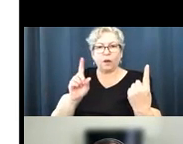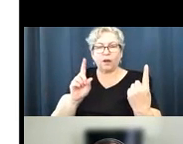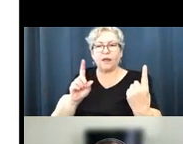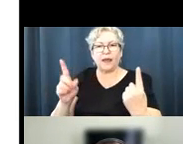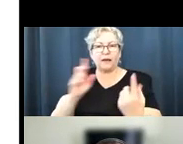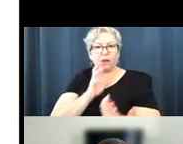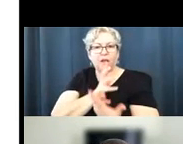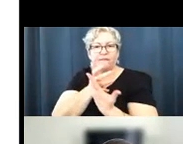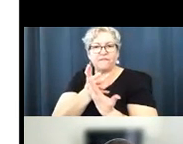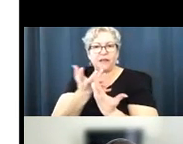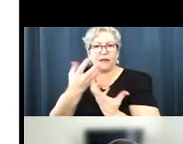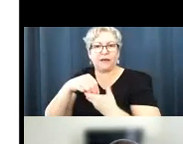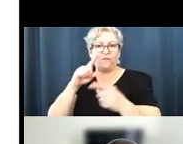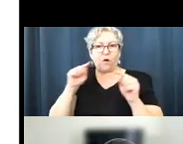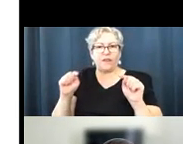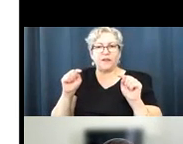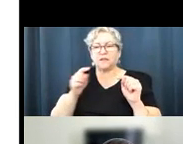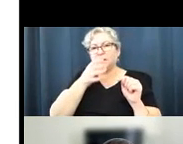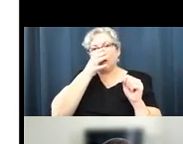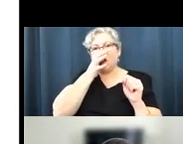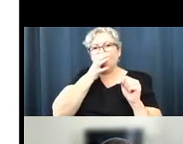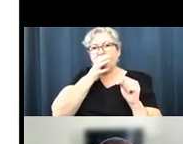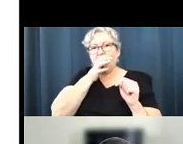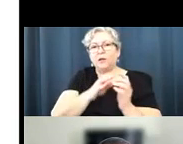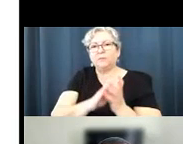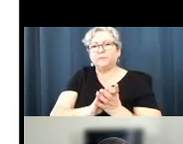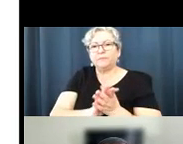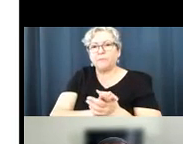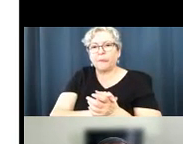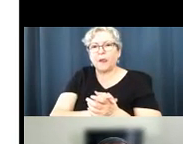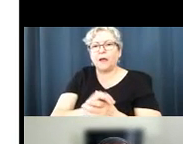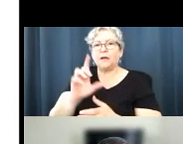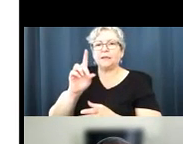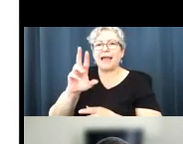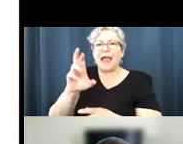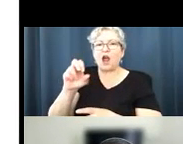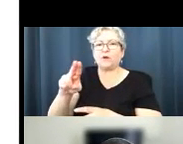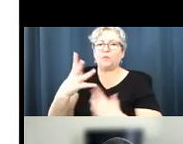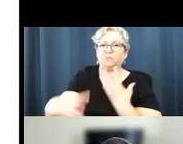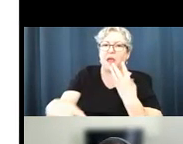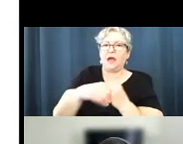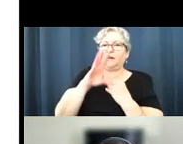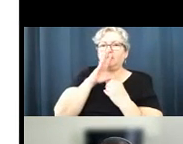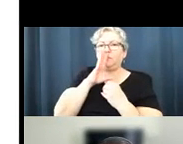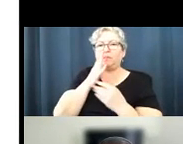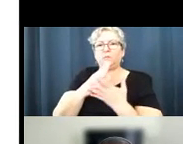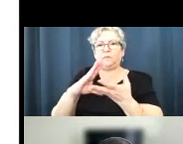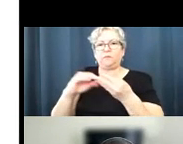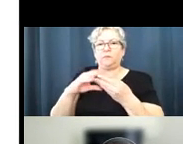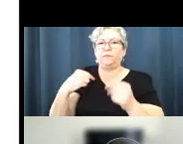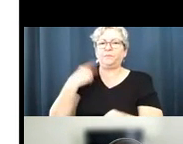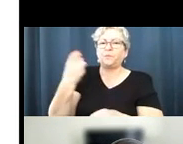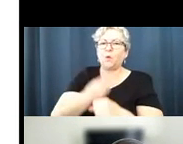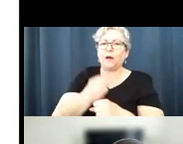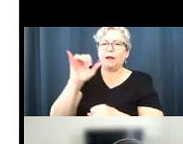puede entender dónde cabe en esto. Y entonces, para añadir a eso, hay una historia